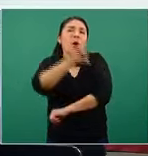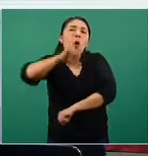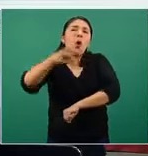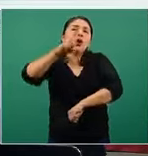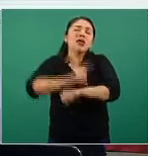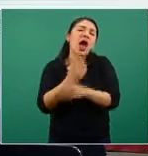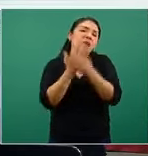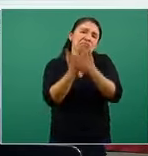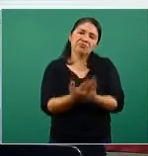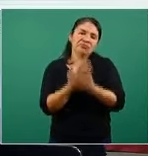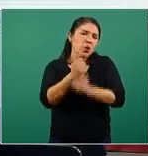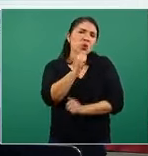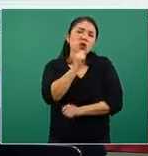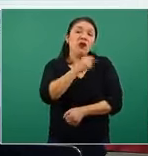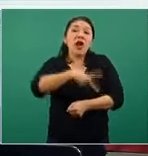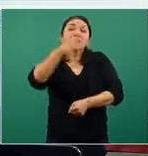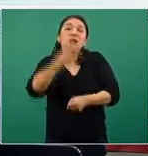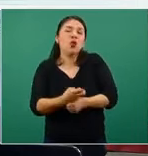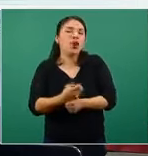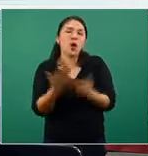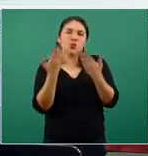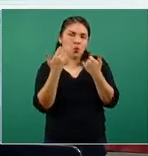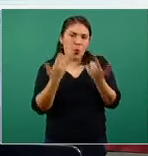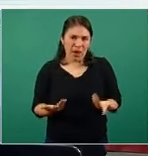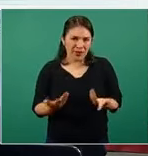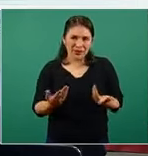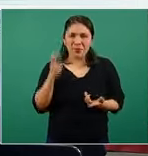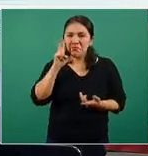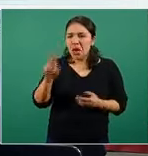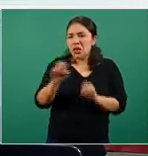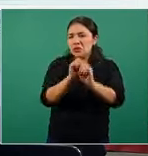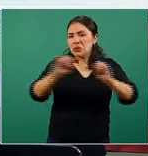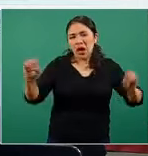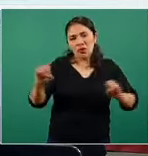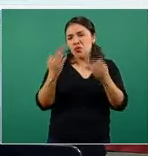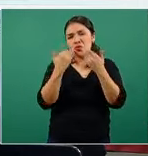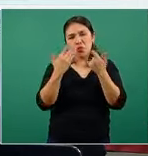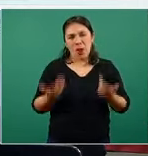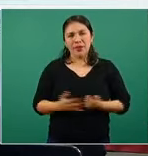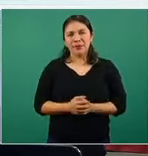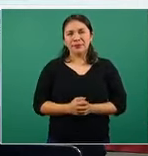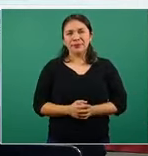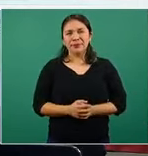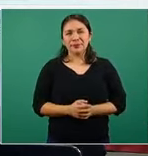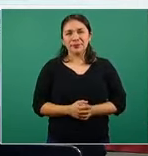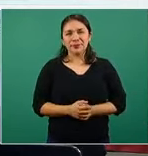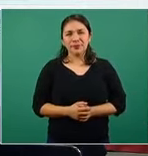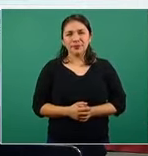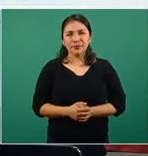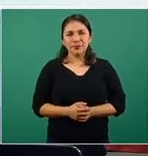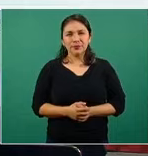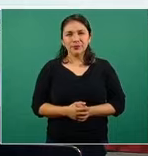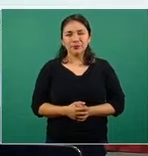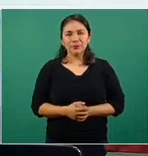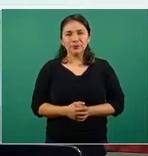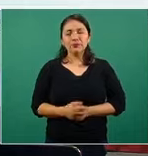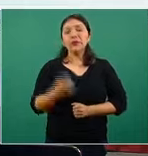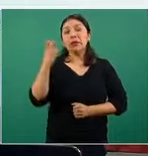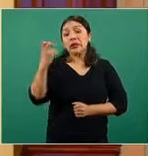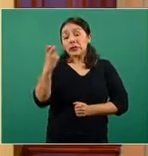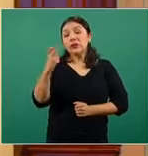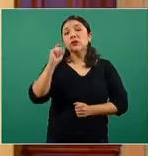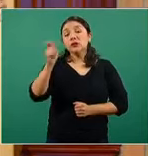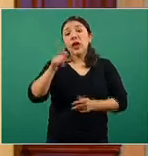vacuna AstraZeneca para las personas adultas mayores. Por eso tampoco no tenemos ningún avance para efectos de las segundas dosis. Esto